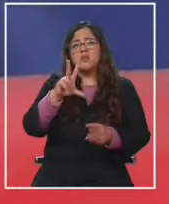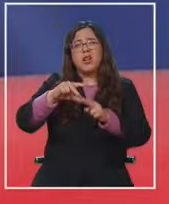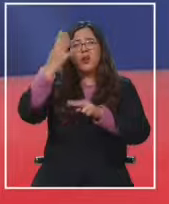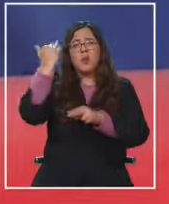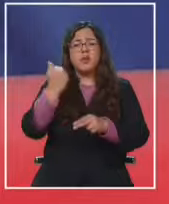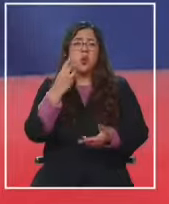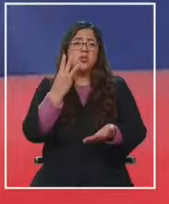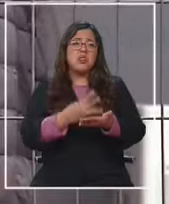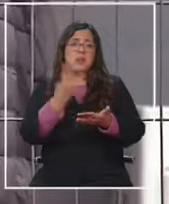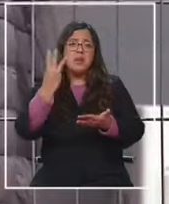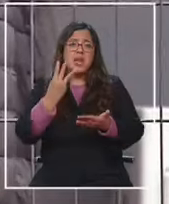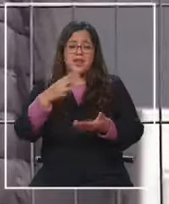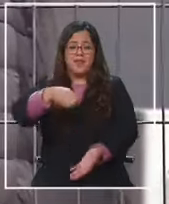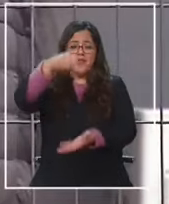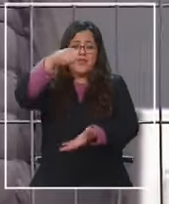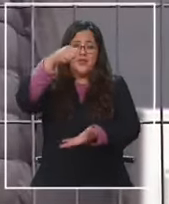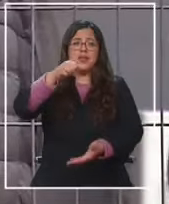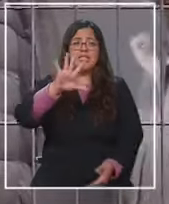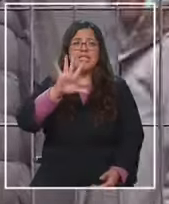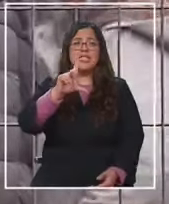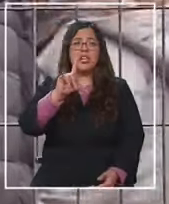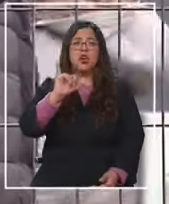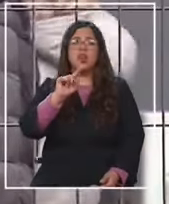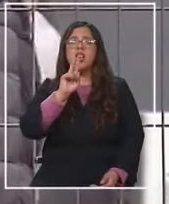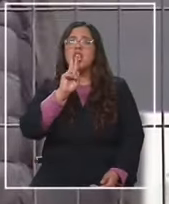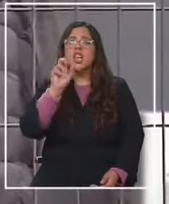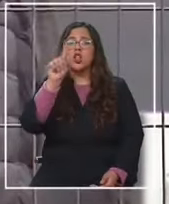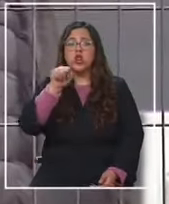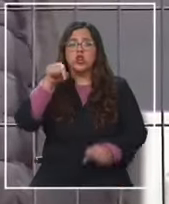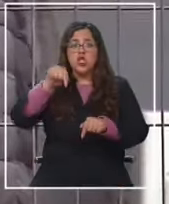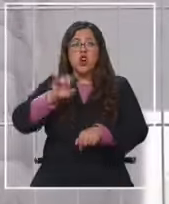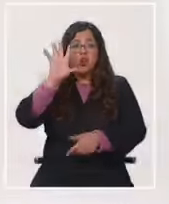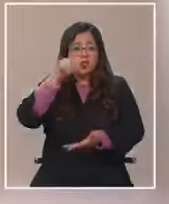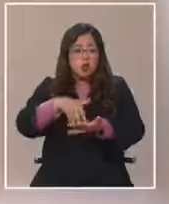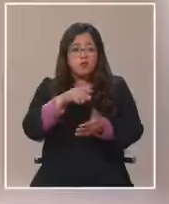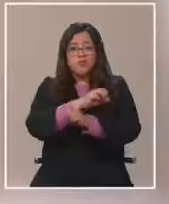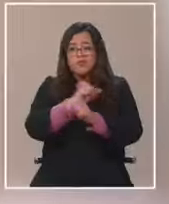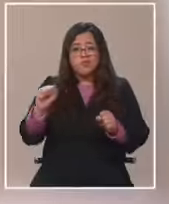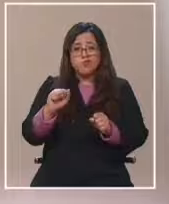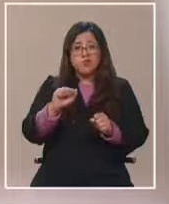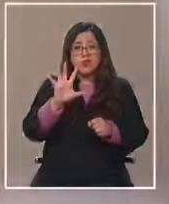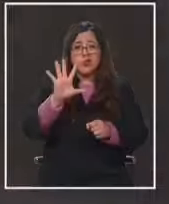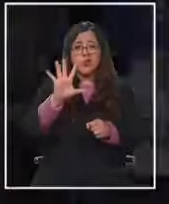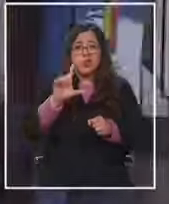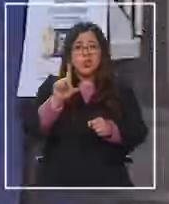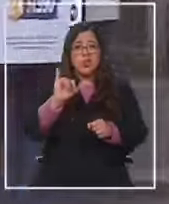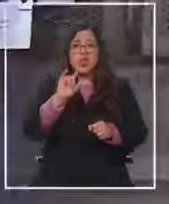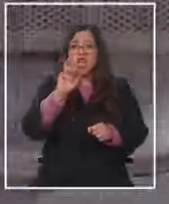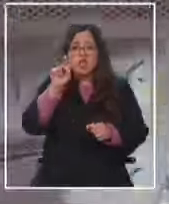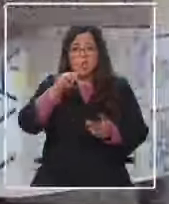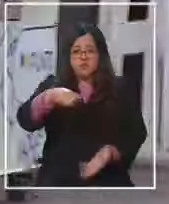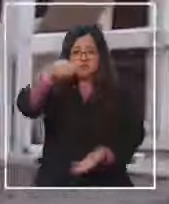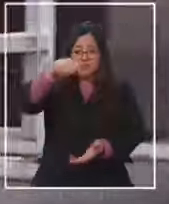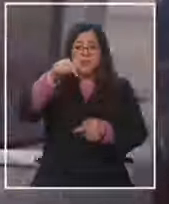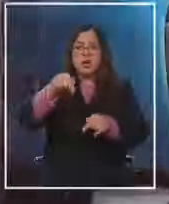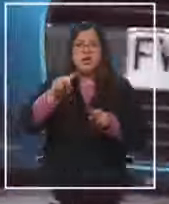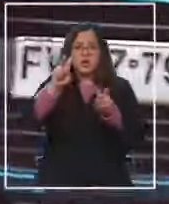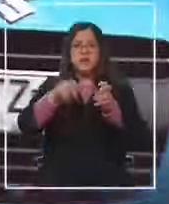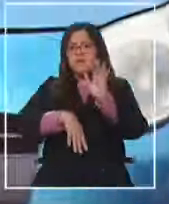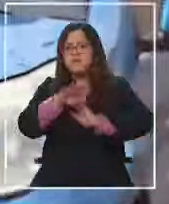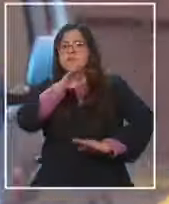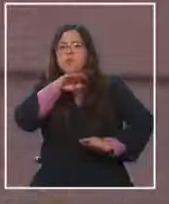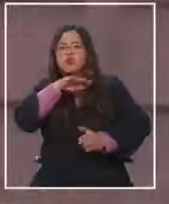antiguamente con 3.000 pesos llenaba el bidón de 5 y ahora con 5.000 pesos tampoco alcanza a llenar el bidón de 5 litros. Es el combustible